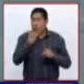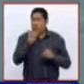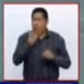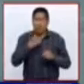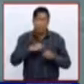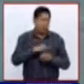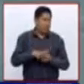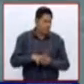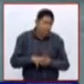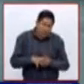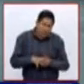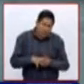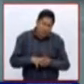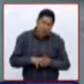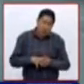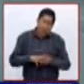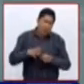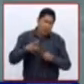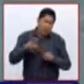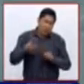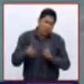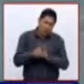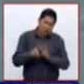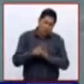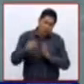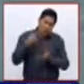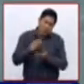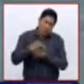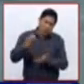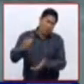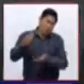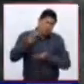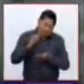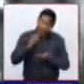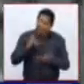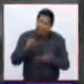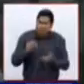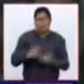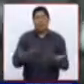que el COVID es para, no sé, no vive ahí, no reproduce, yo creo.